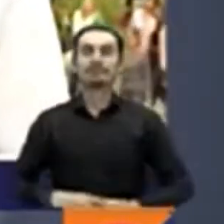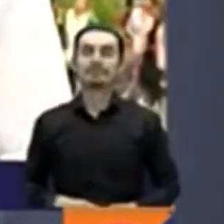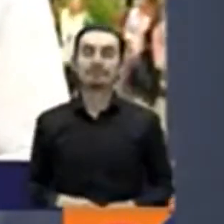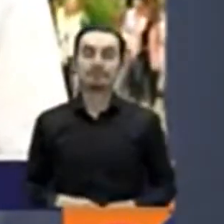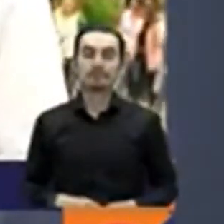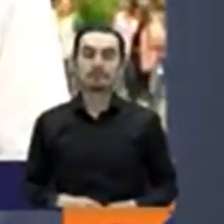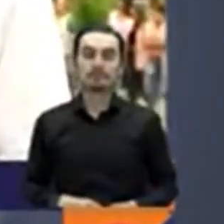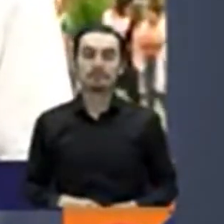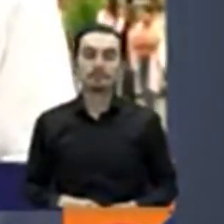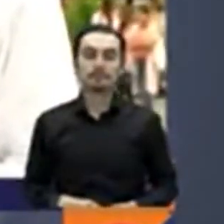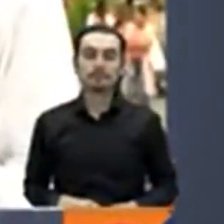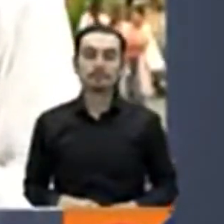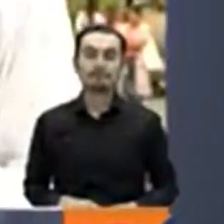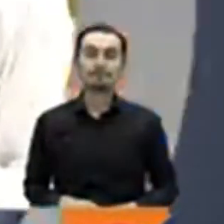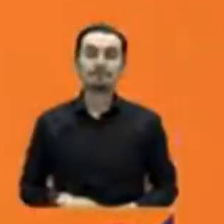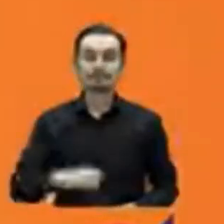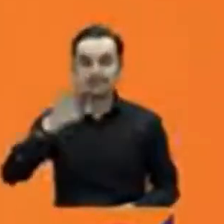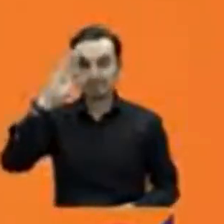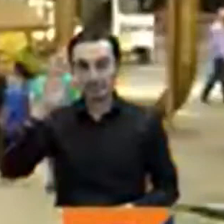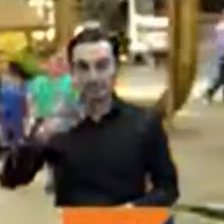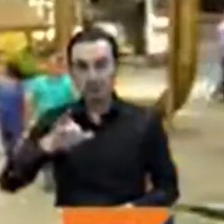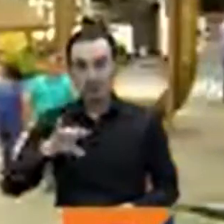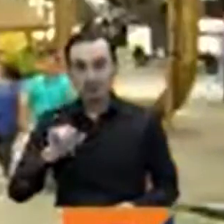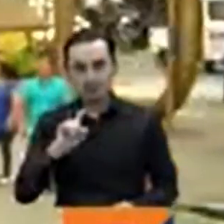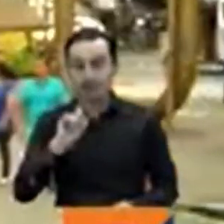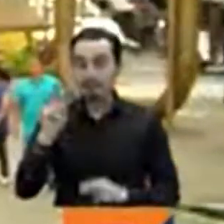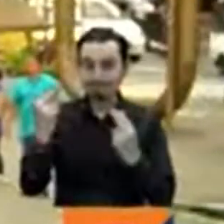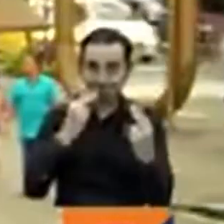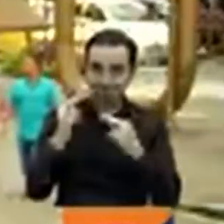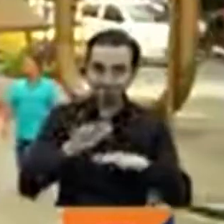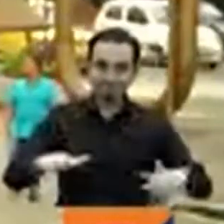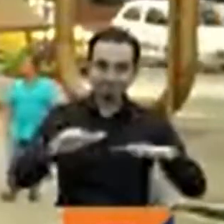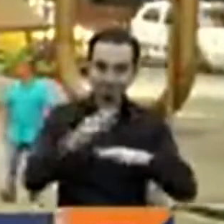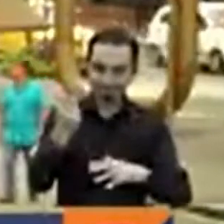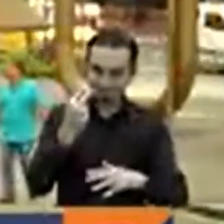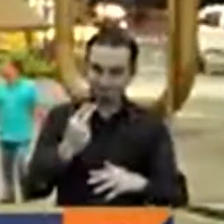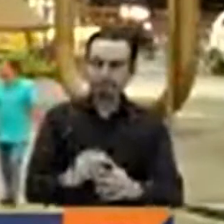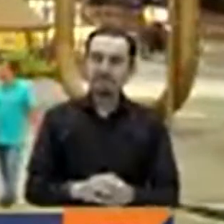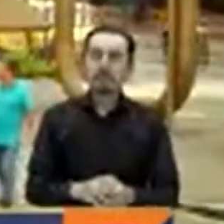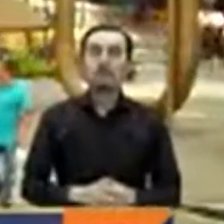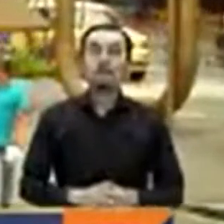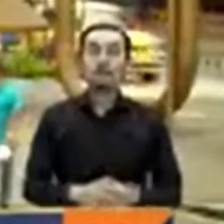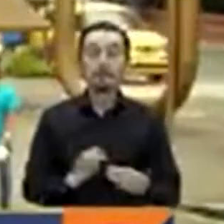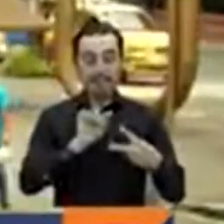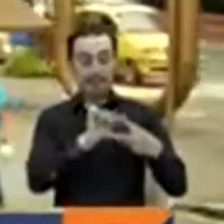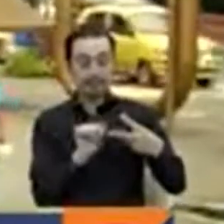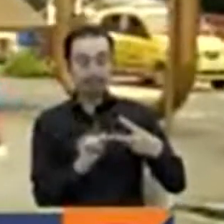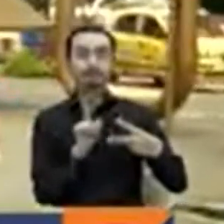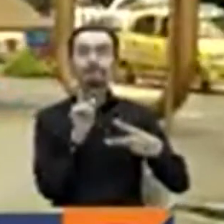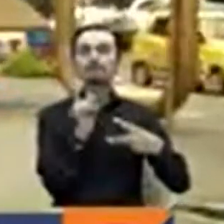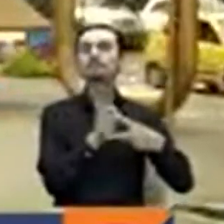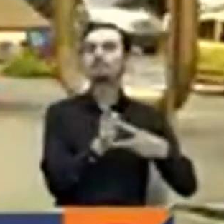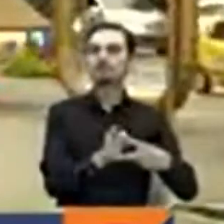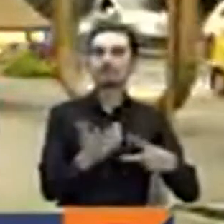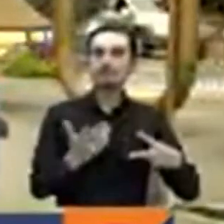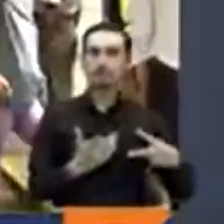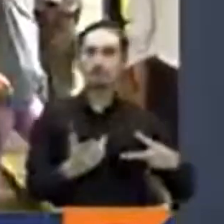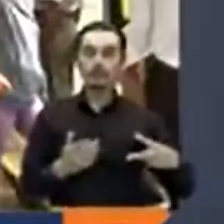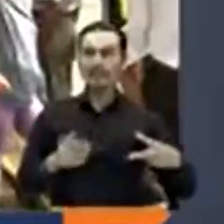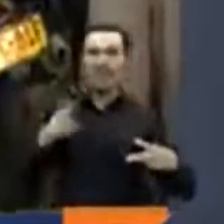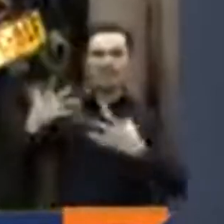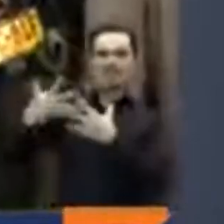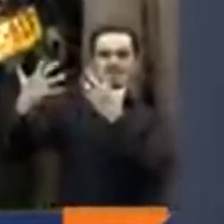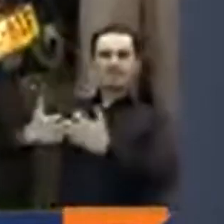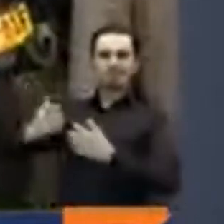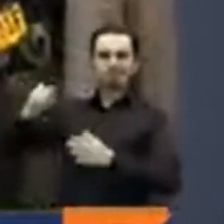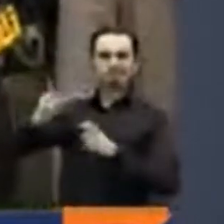José Fernando, televidentes, buenas tardes. Pues se debe básicamente a dos razones. La primera es que, por ejemplo, las grandes